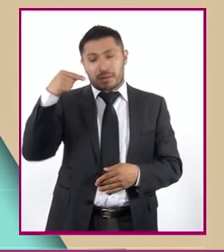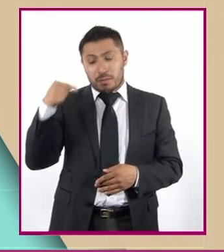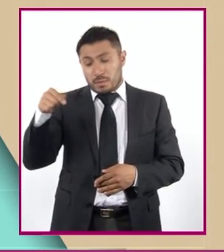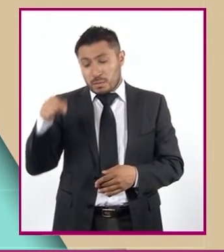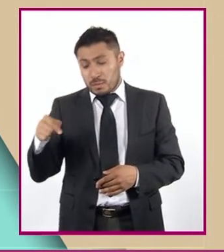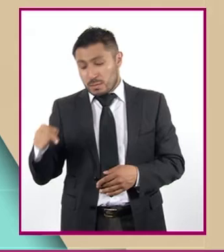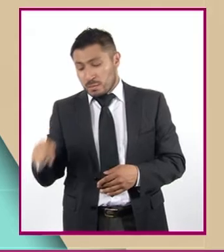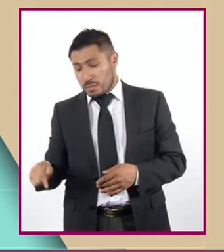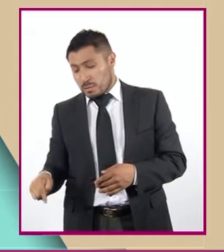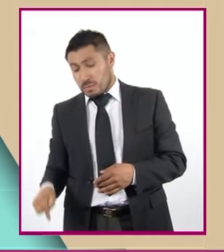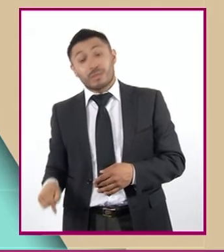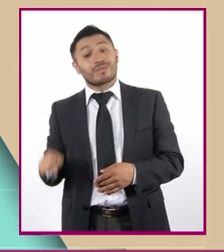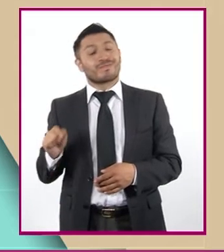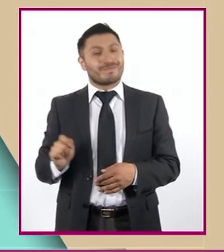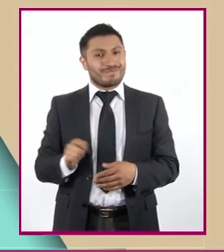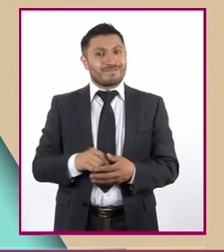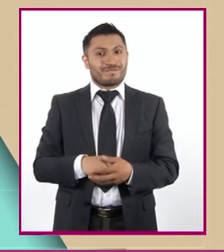abajo.